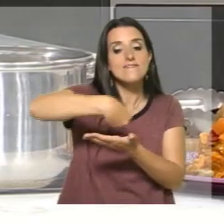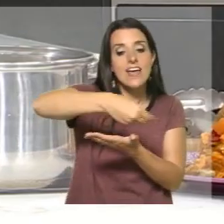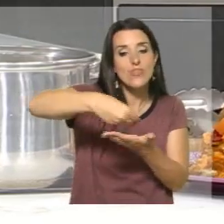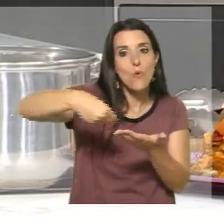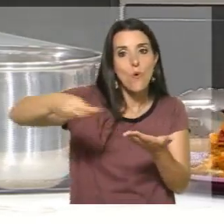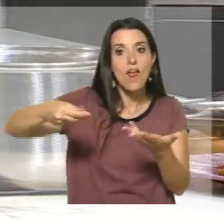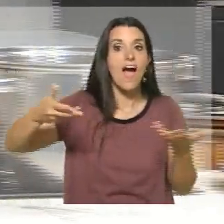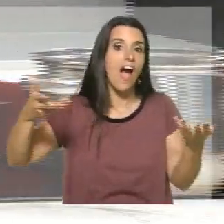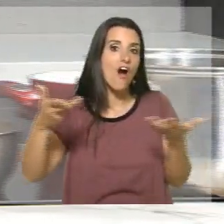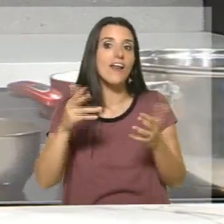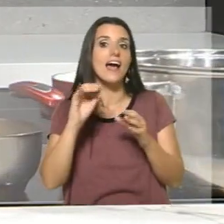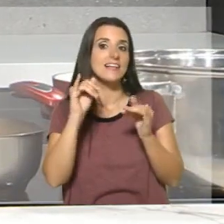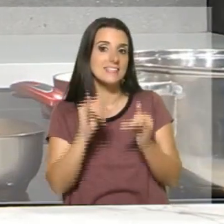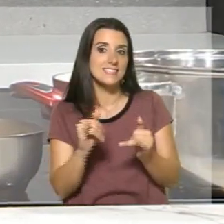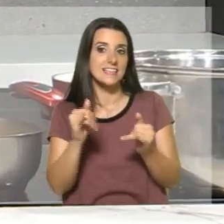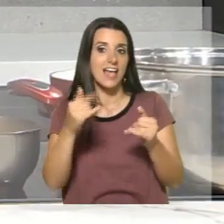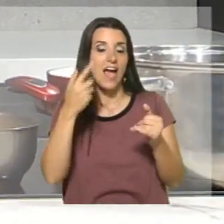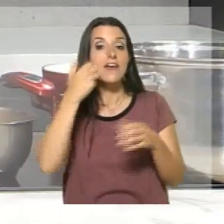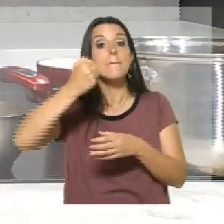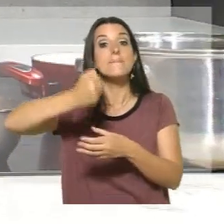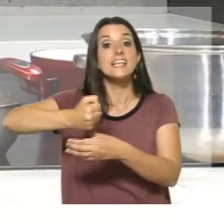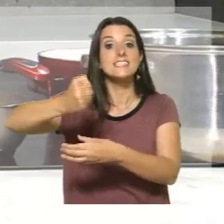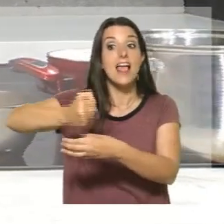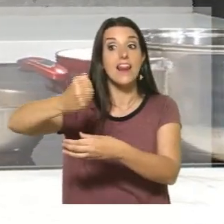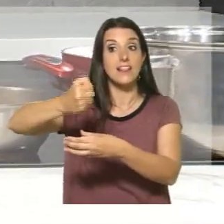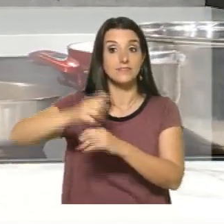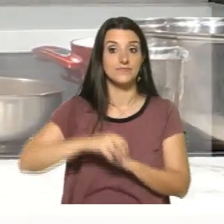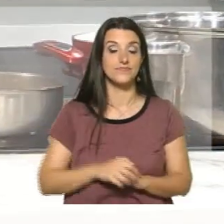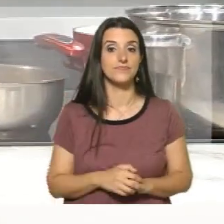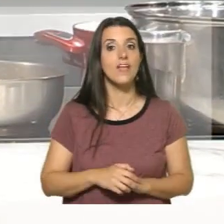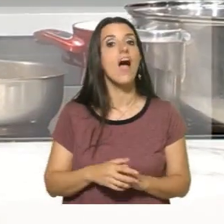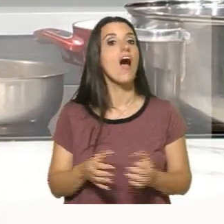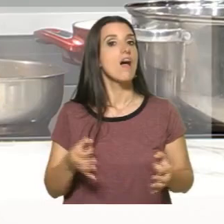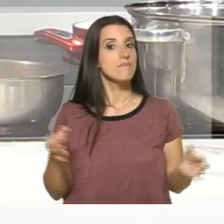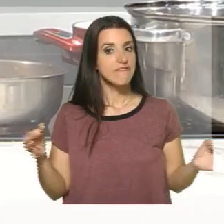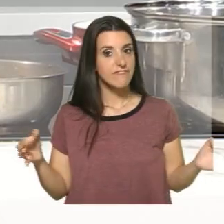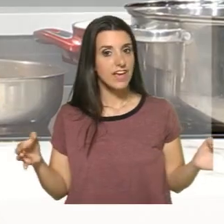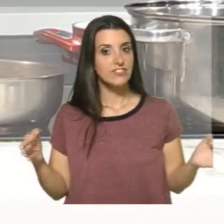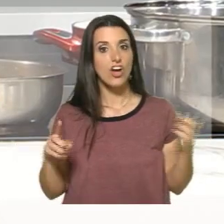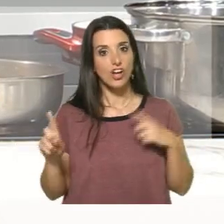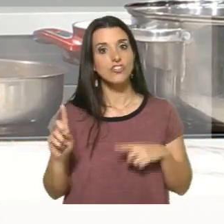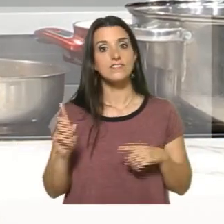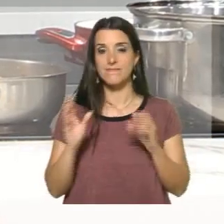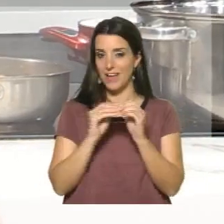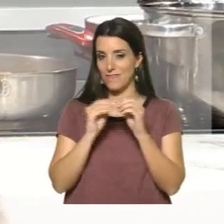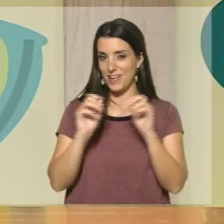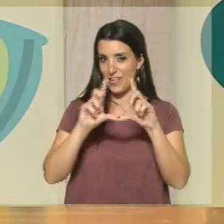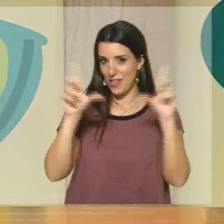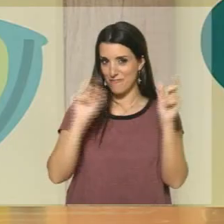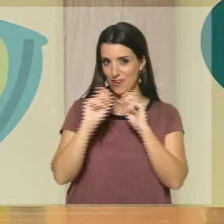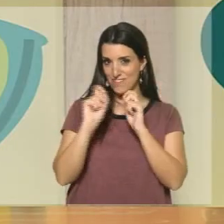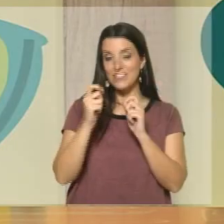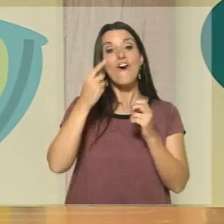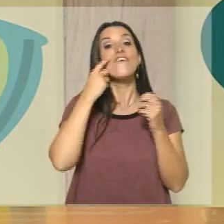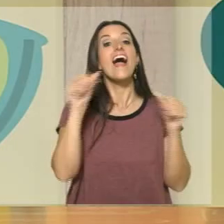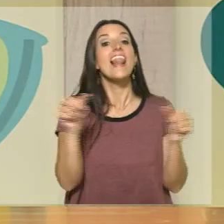acá. Sí. Que sí, lo vamos a pasar por el mixer. Perfecto. ¿Ah? O sea, y que se lo vamos que a poner por arriba. Antes de ir con nuestros compañeros del Noti, para que, lo que vas a